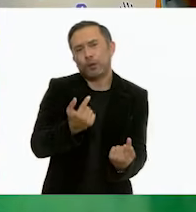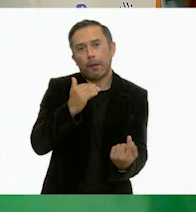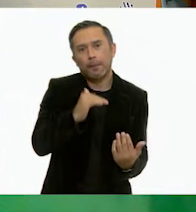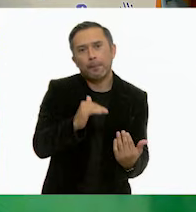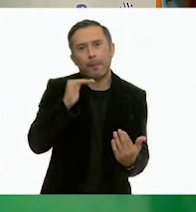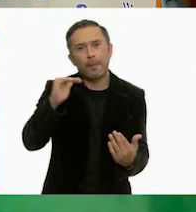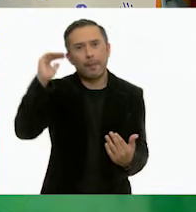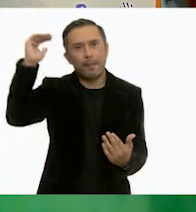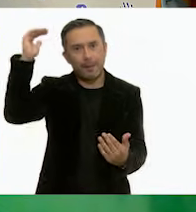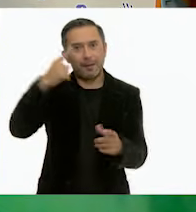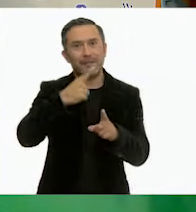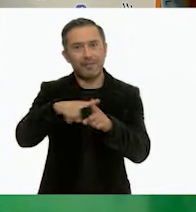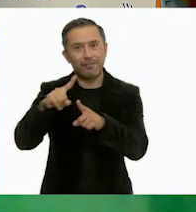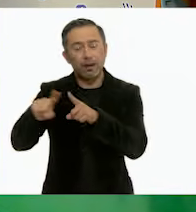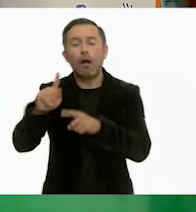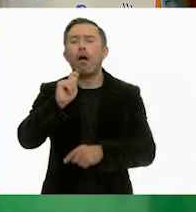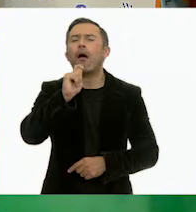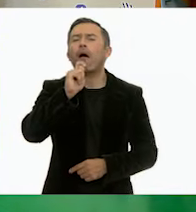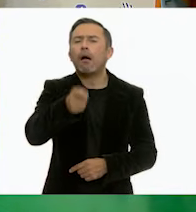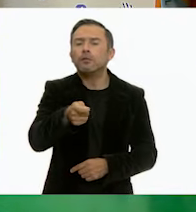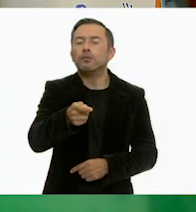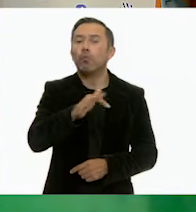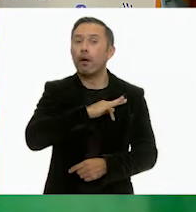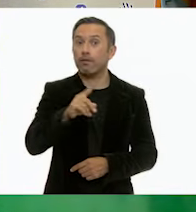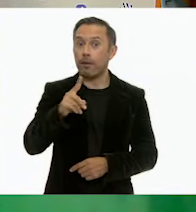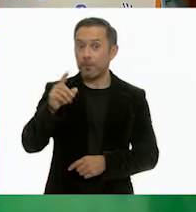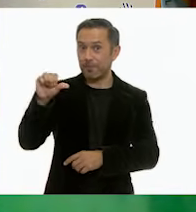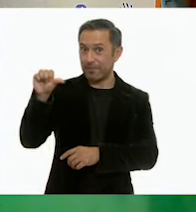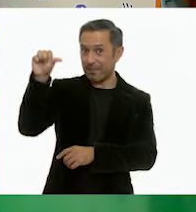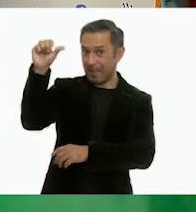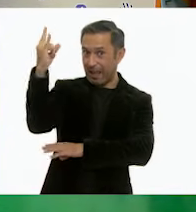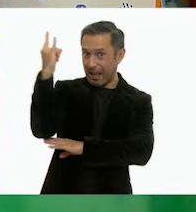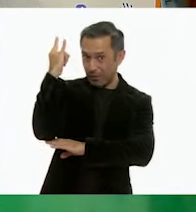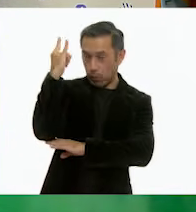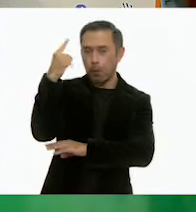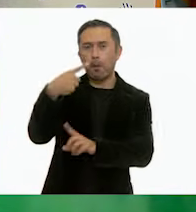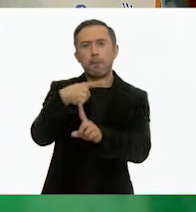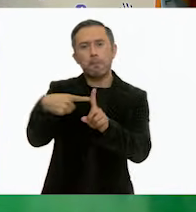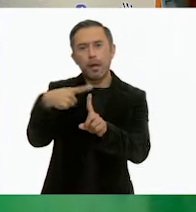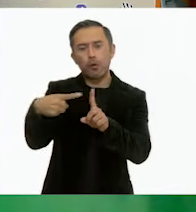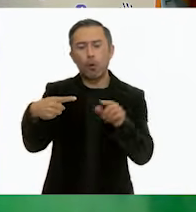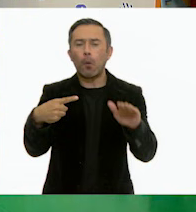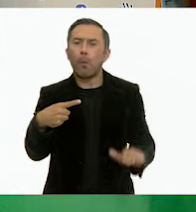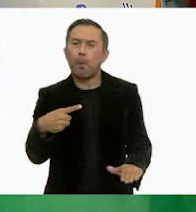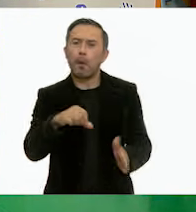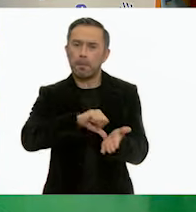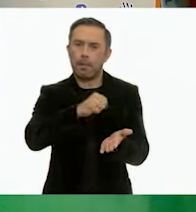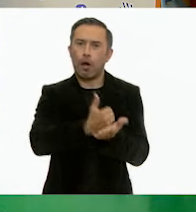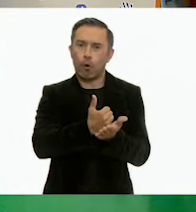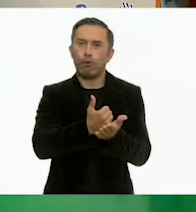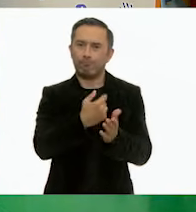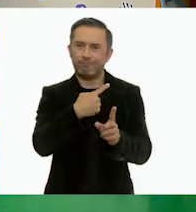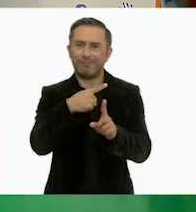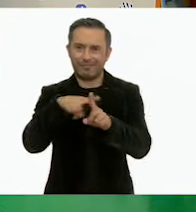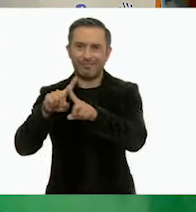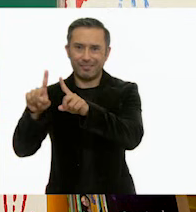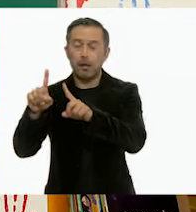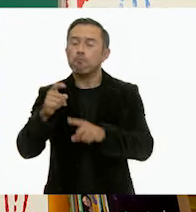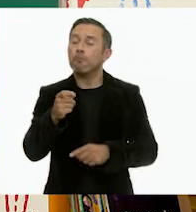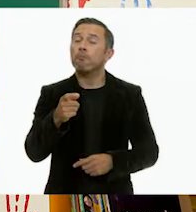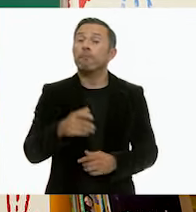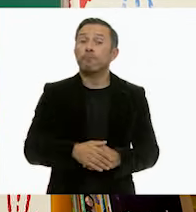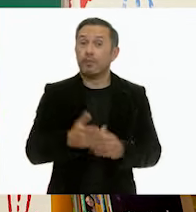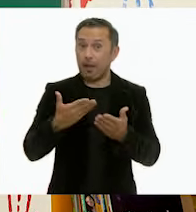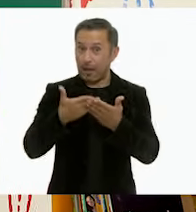decir que estamos clasificando en altos, medios y bajos. Muy bien. Pero ahora la medida